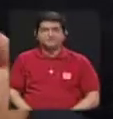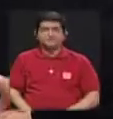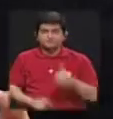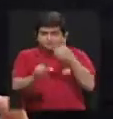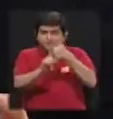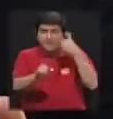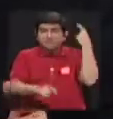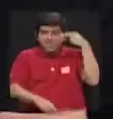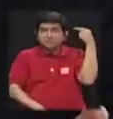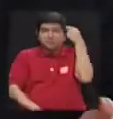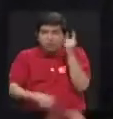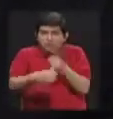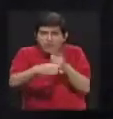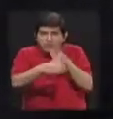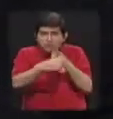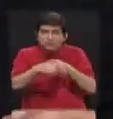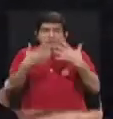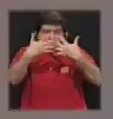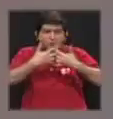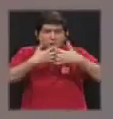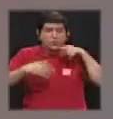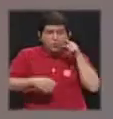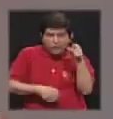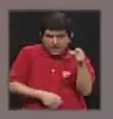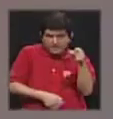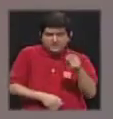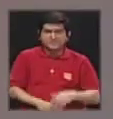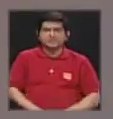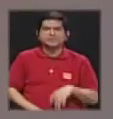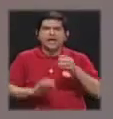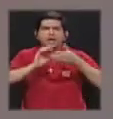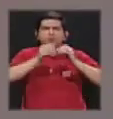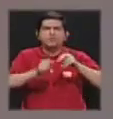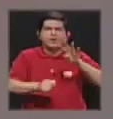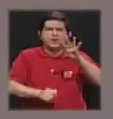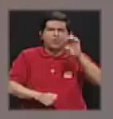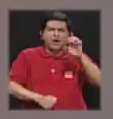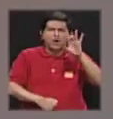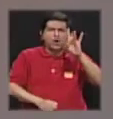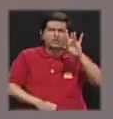propio gobierno chino mediante su empresa da una cifra de